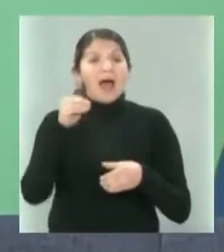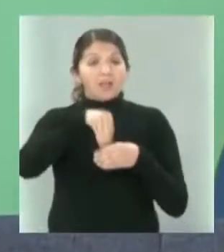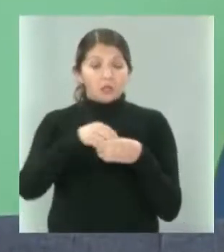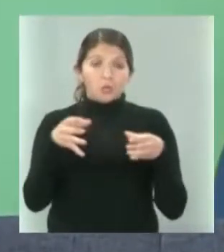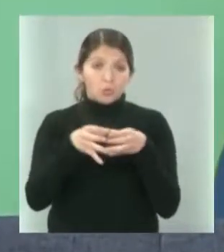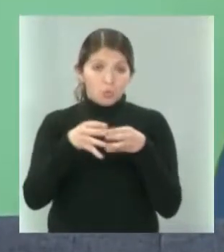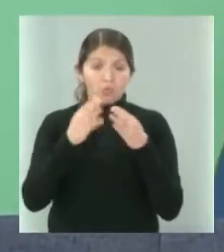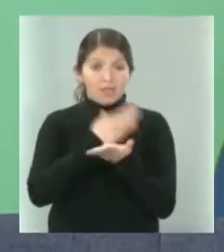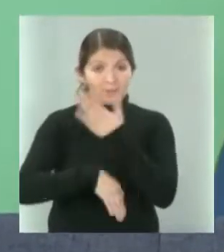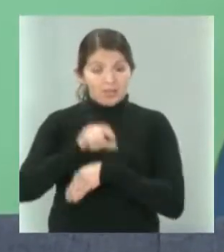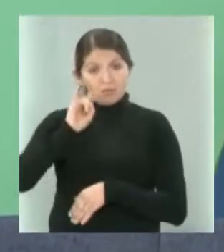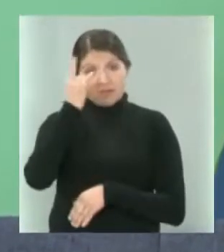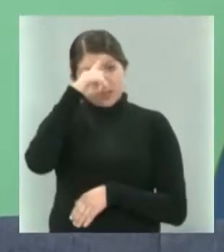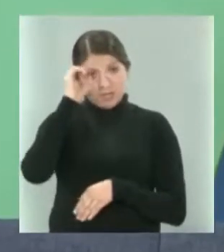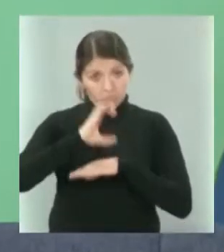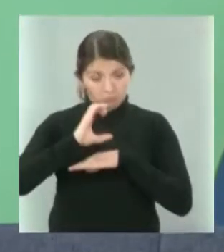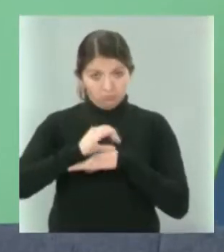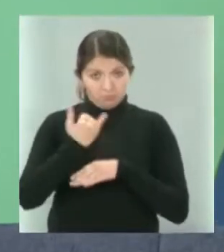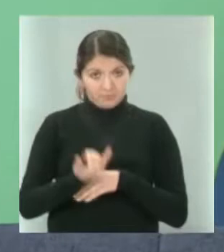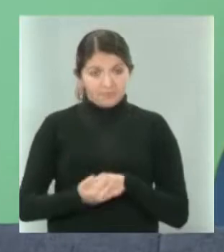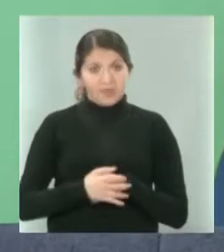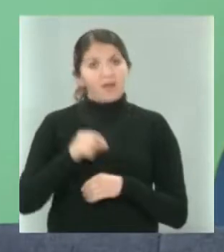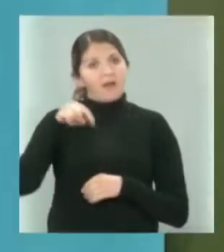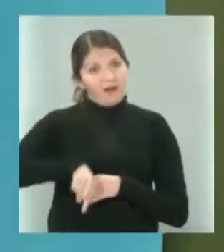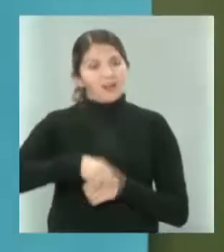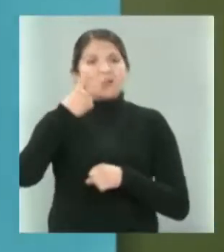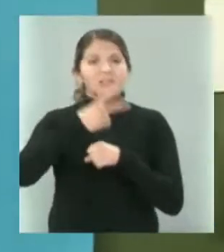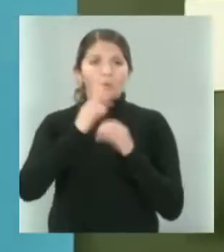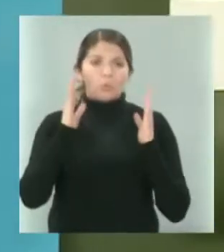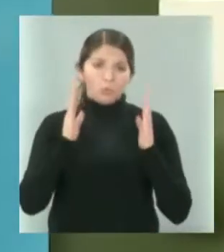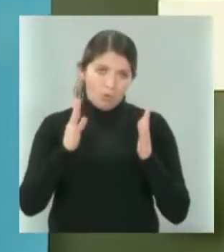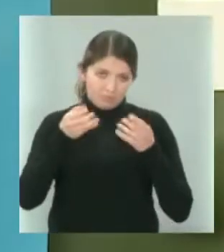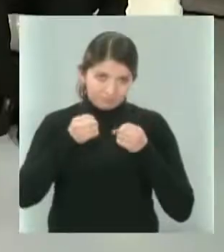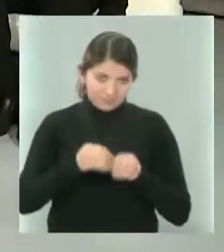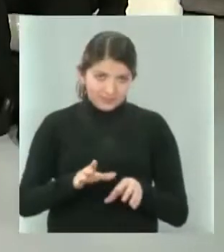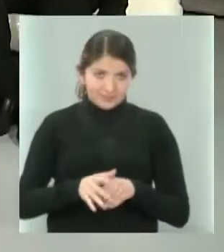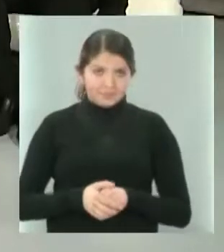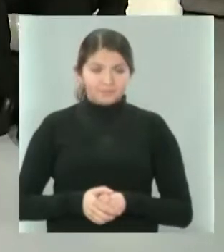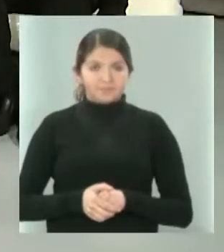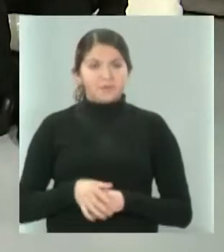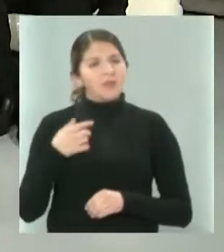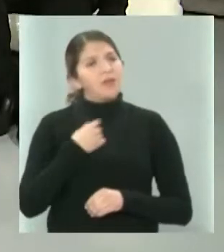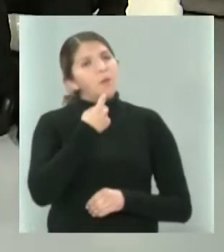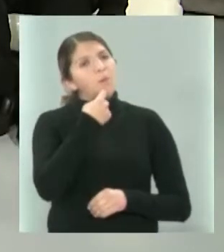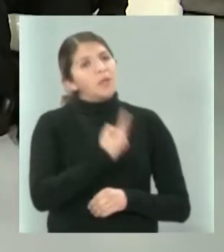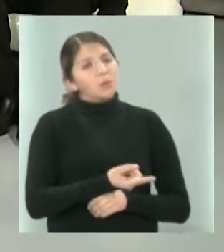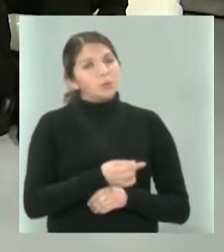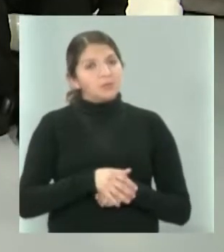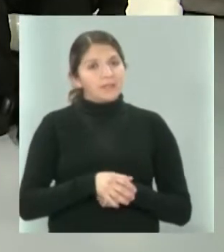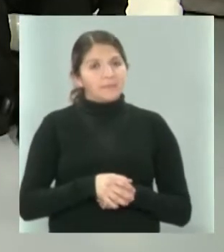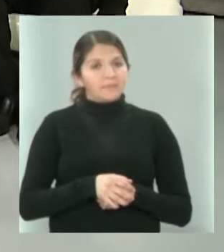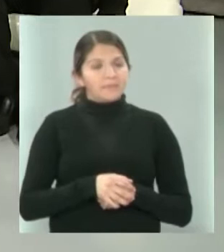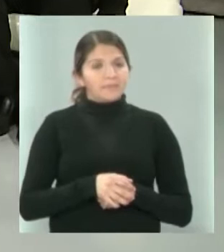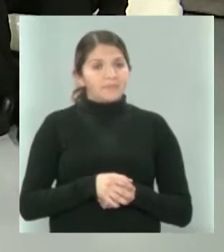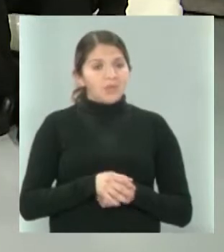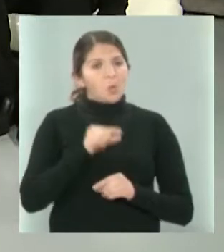de nuestra universidad. Así que de esta manera abrimos el segundo bloque. Bien, ¿qué pasa? ¿Cómo se trabaja con esto que ya nos